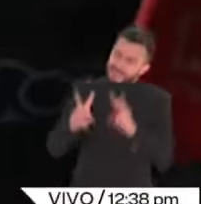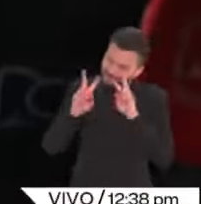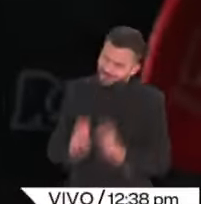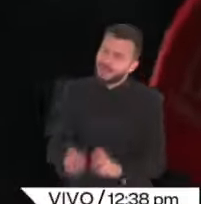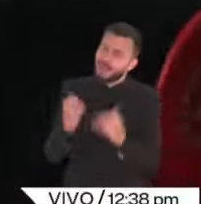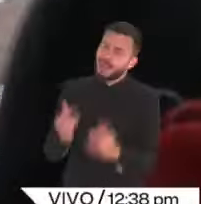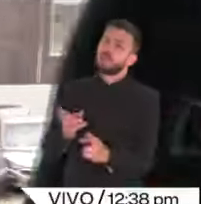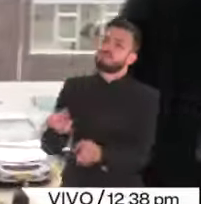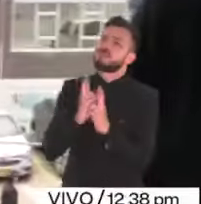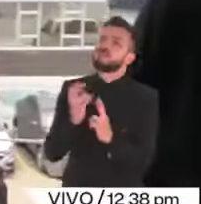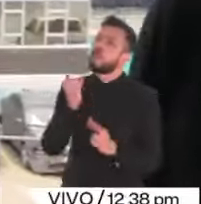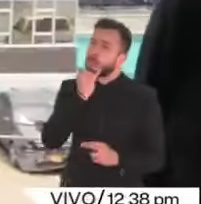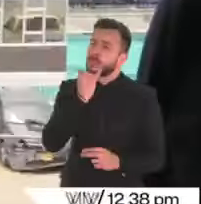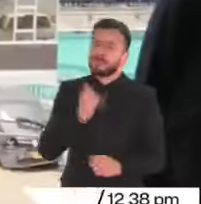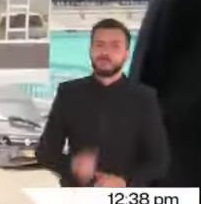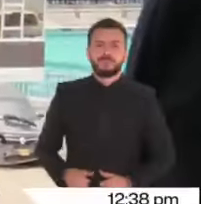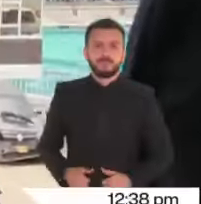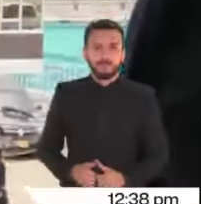una respuesta.